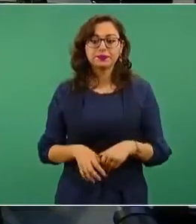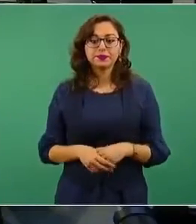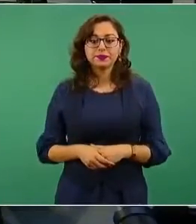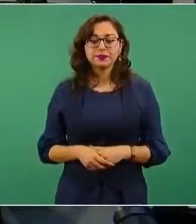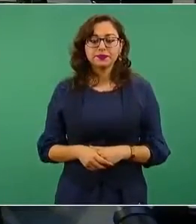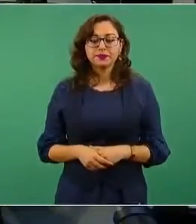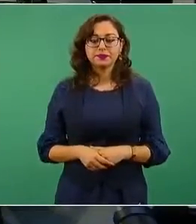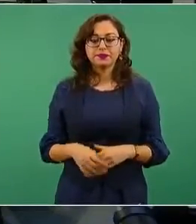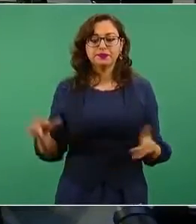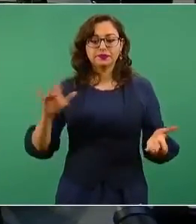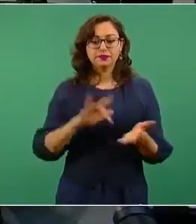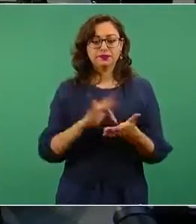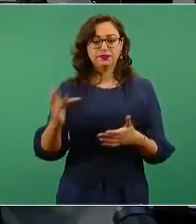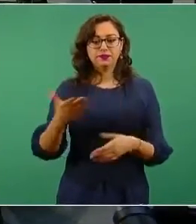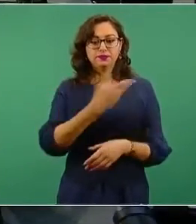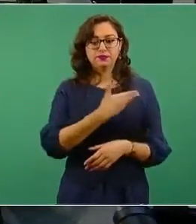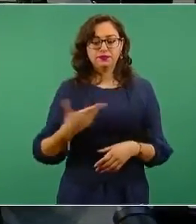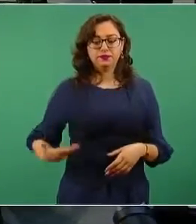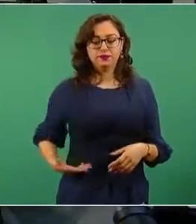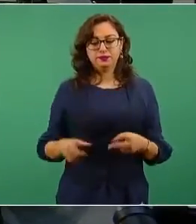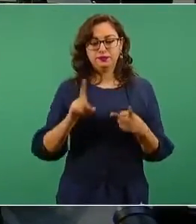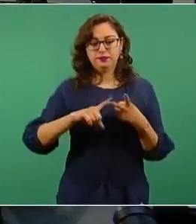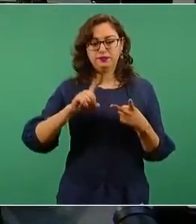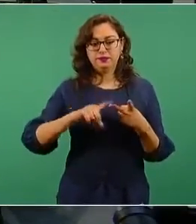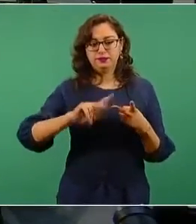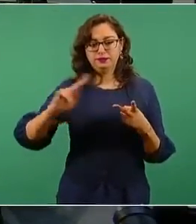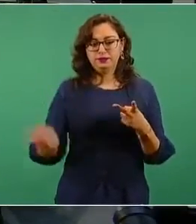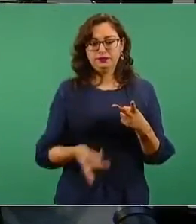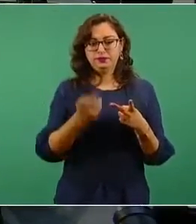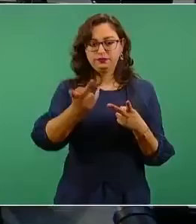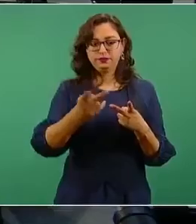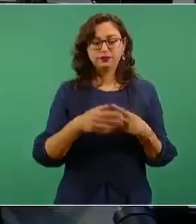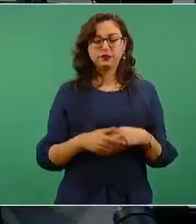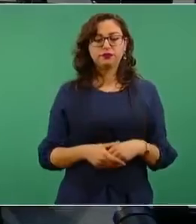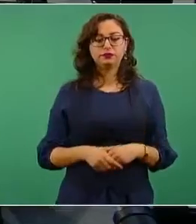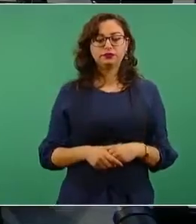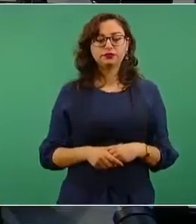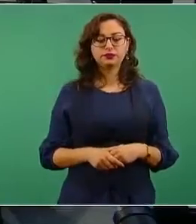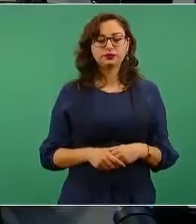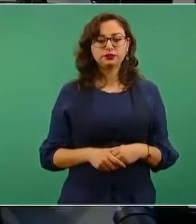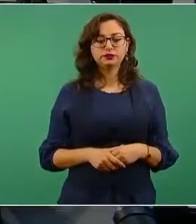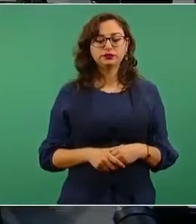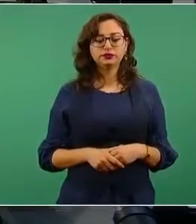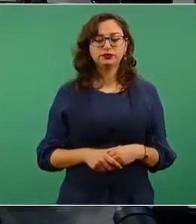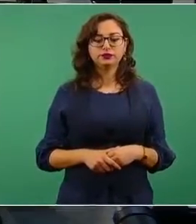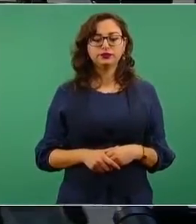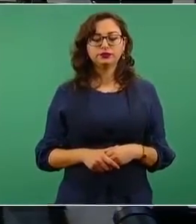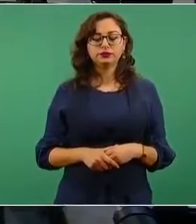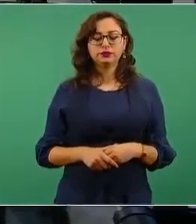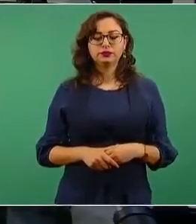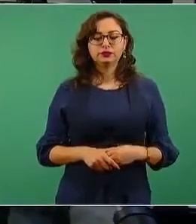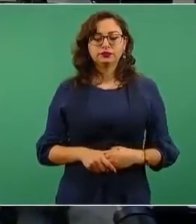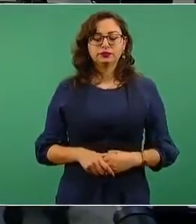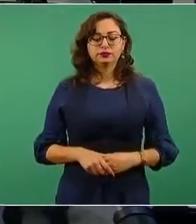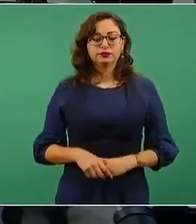Gracias, presidente. Y ya como segunda pregunta, ¿qué noticias se tiene acerca de la posibilidad de la